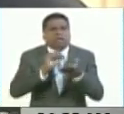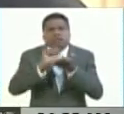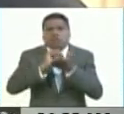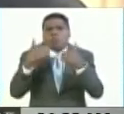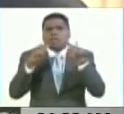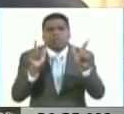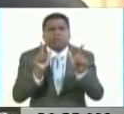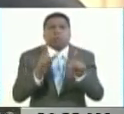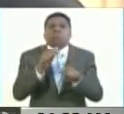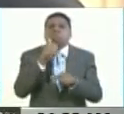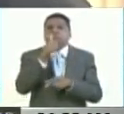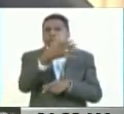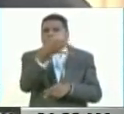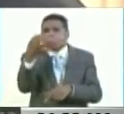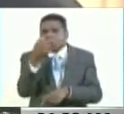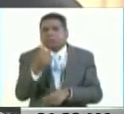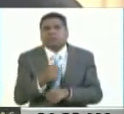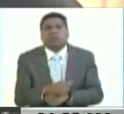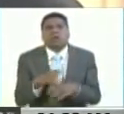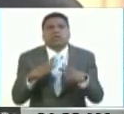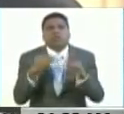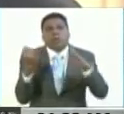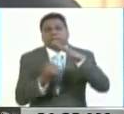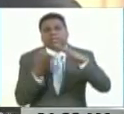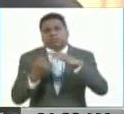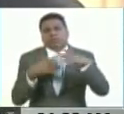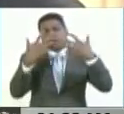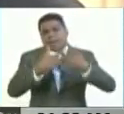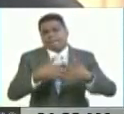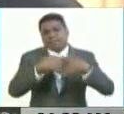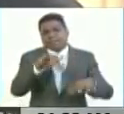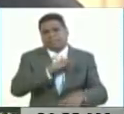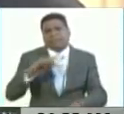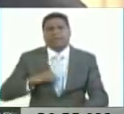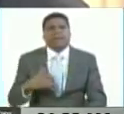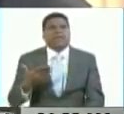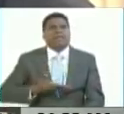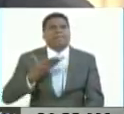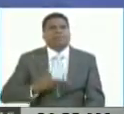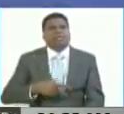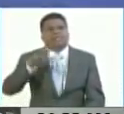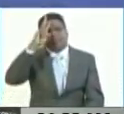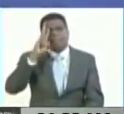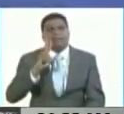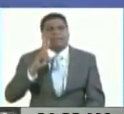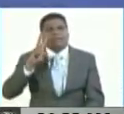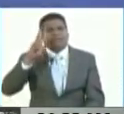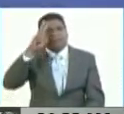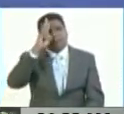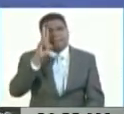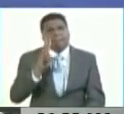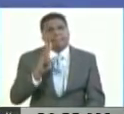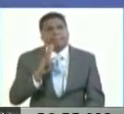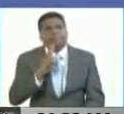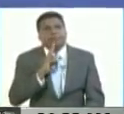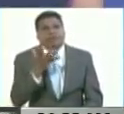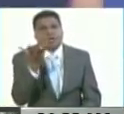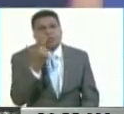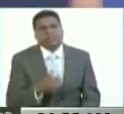que desarrollan software a nuestras instituciones o las empresas privadas. Importante. Verónica tiene información a través de las redes sociales. Veamos,